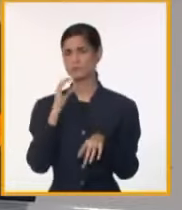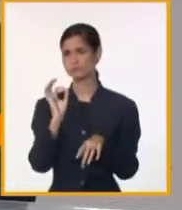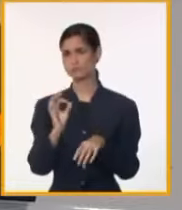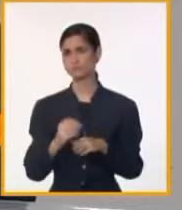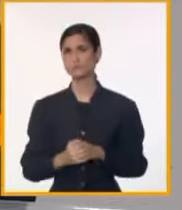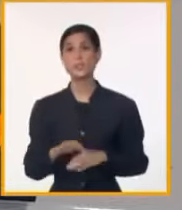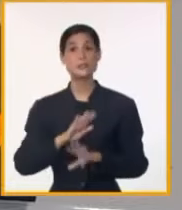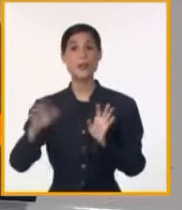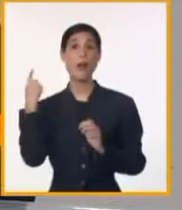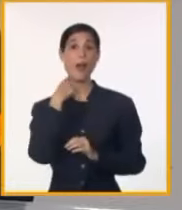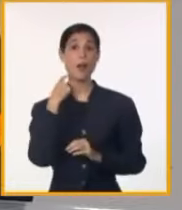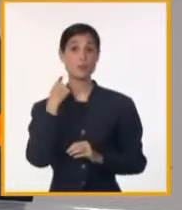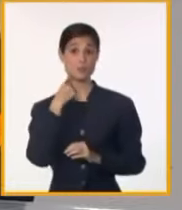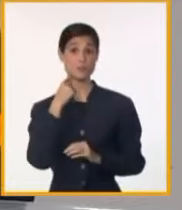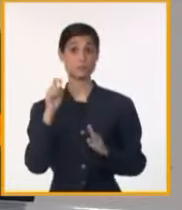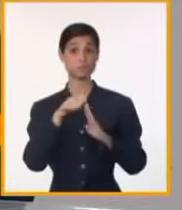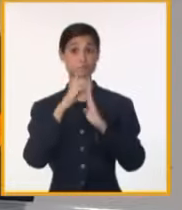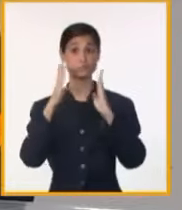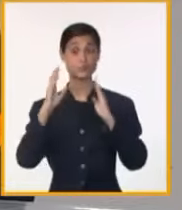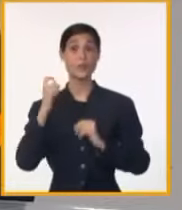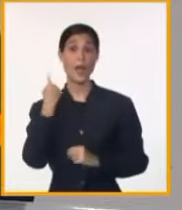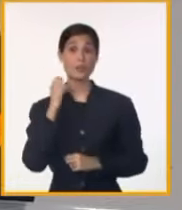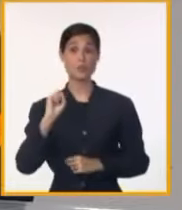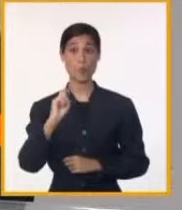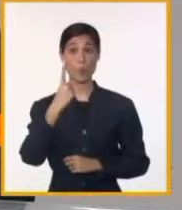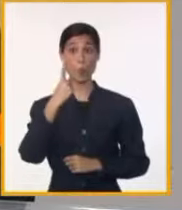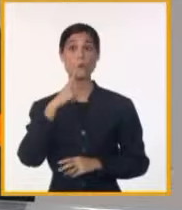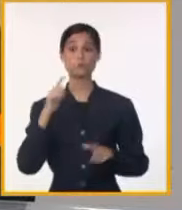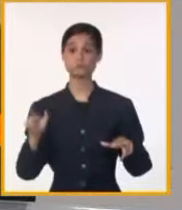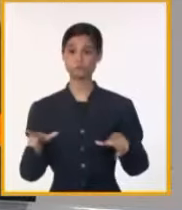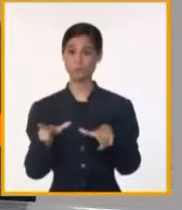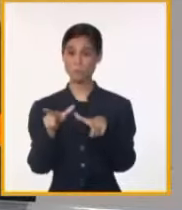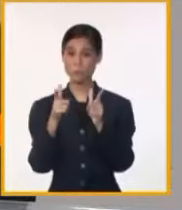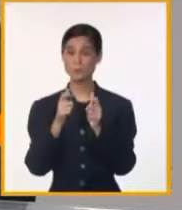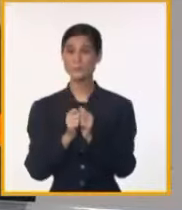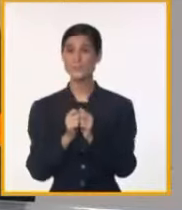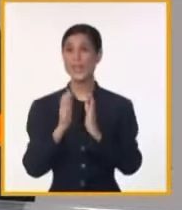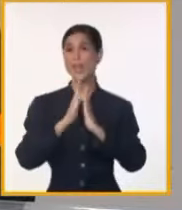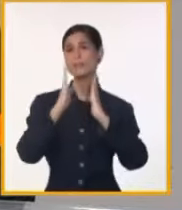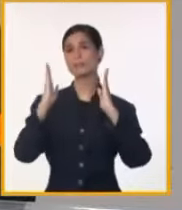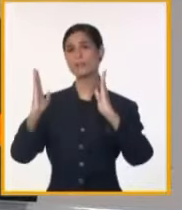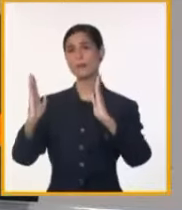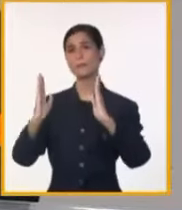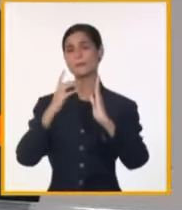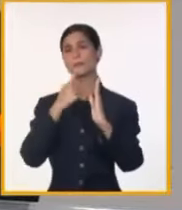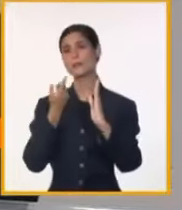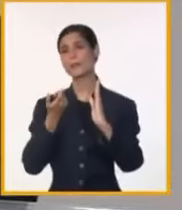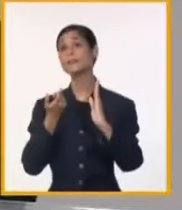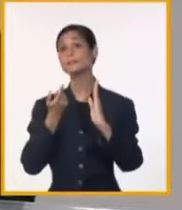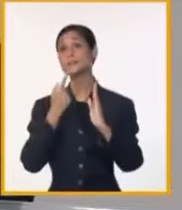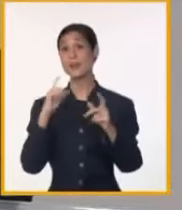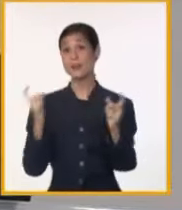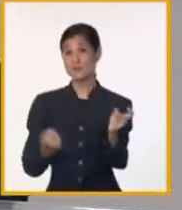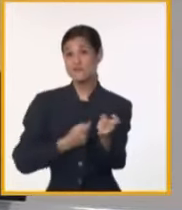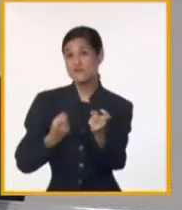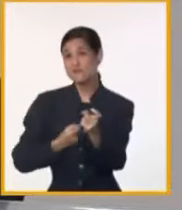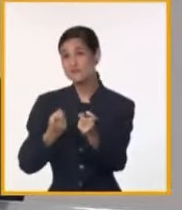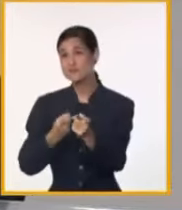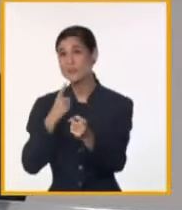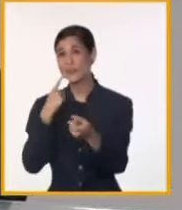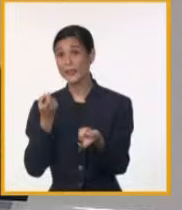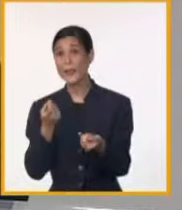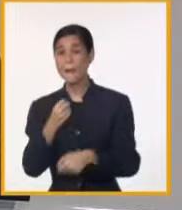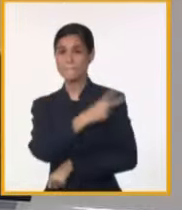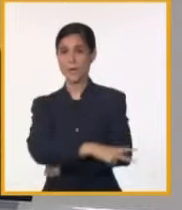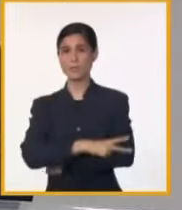un año que es la actual etapa de la guerra entre palestinos e israelitas